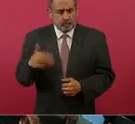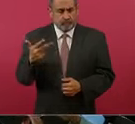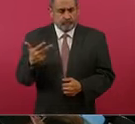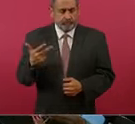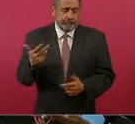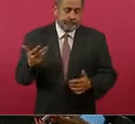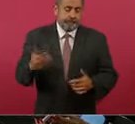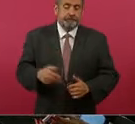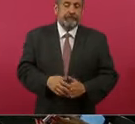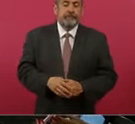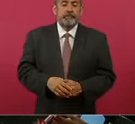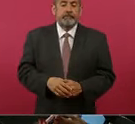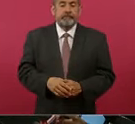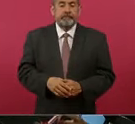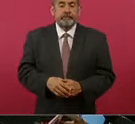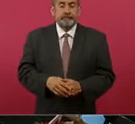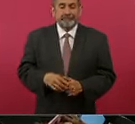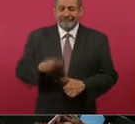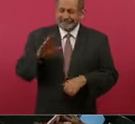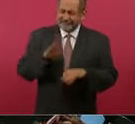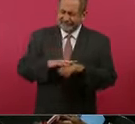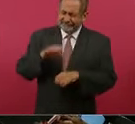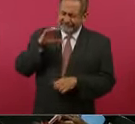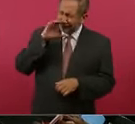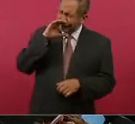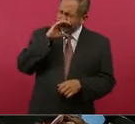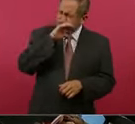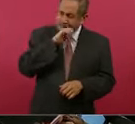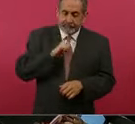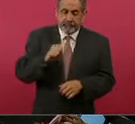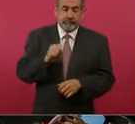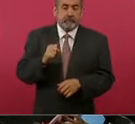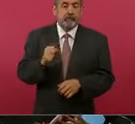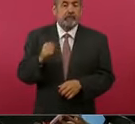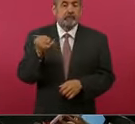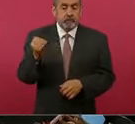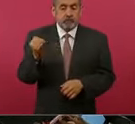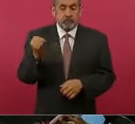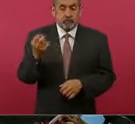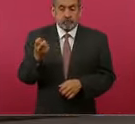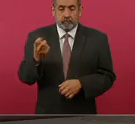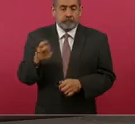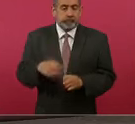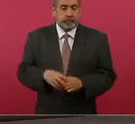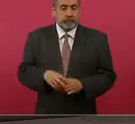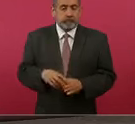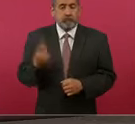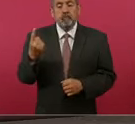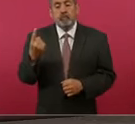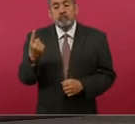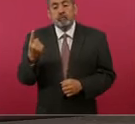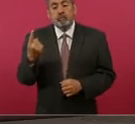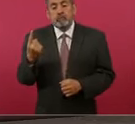el mes de más calor, cuando empezamos, Uno.